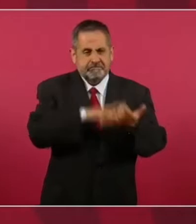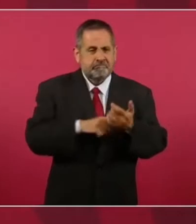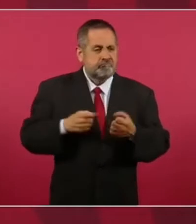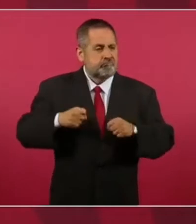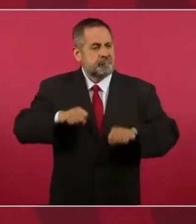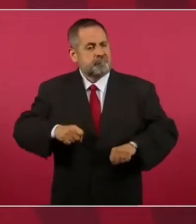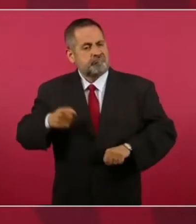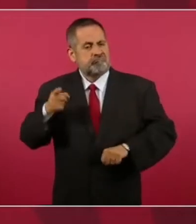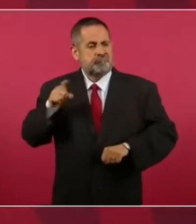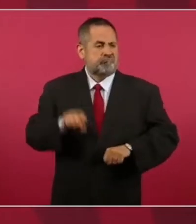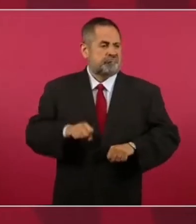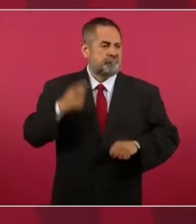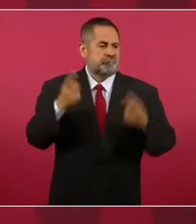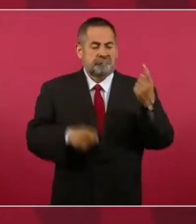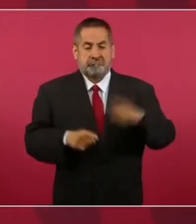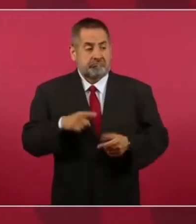autoritario muy